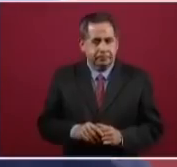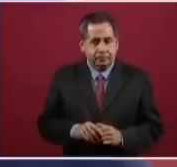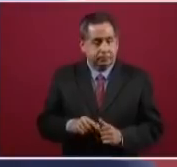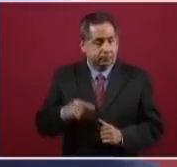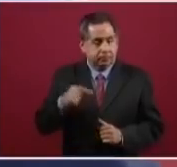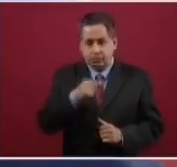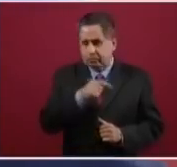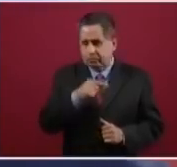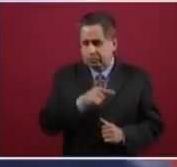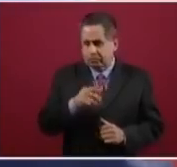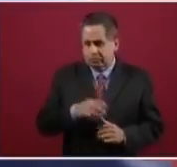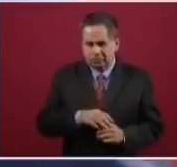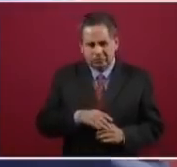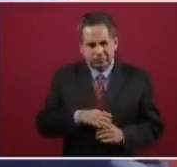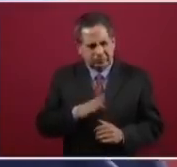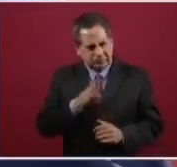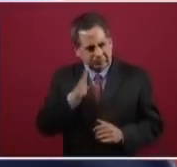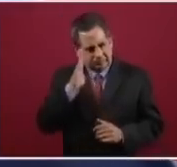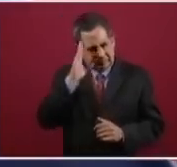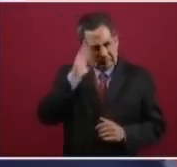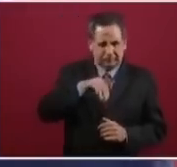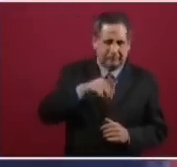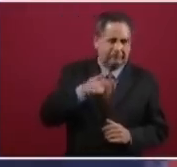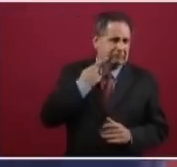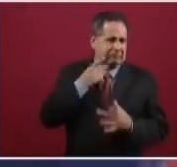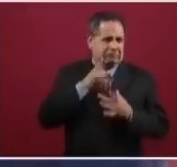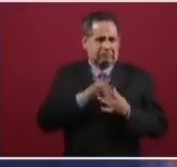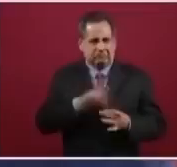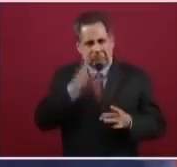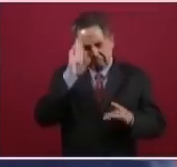resultó un maestro de la política